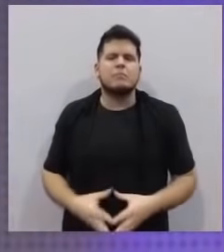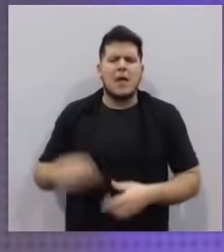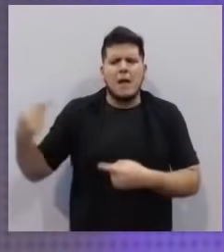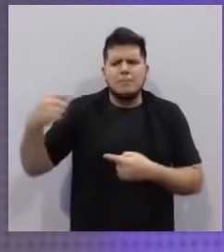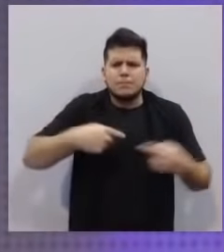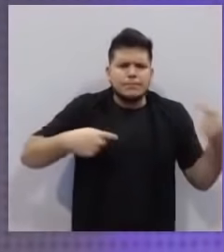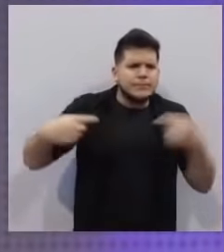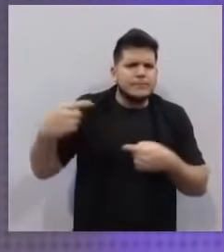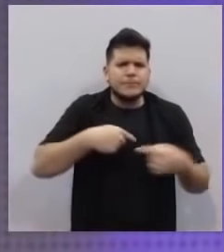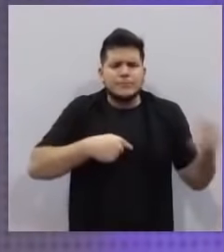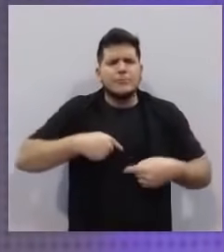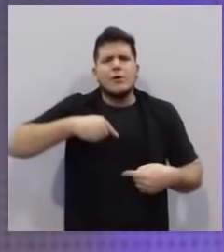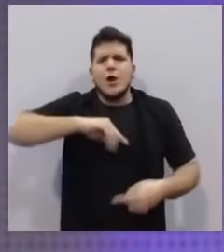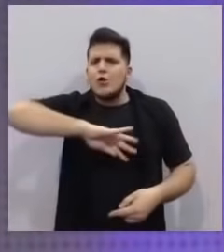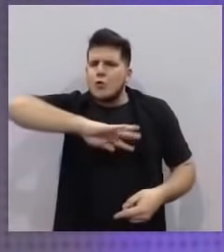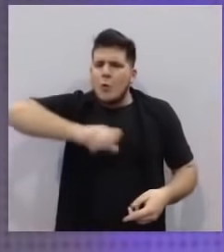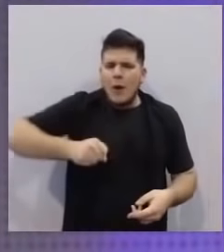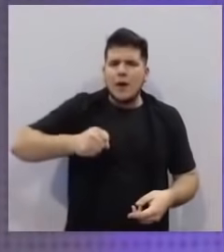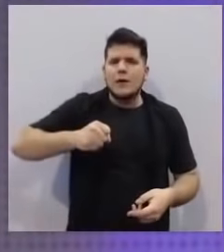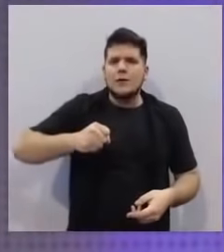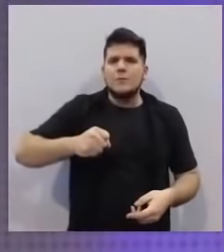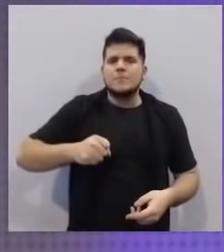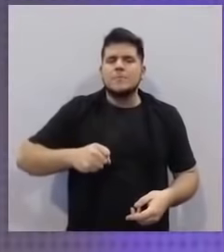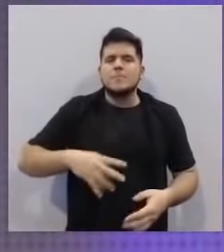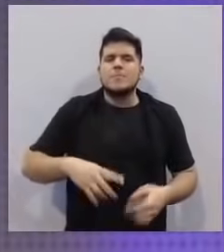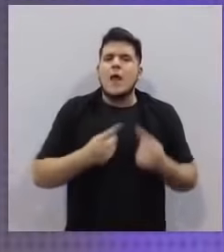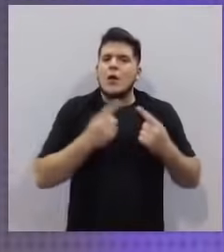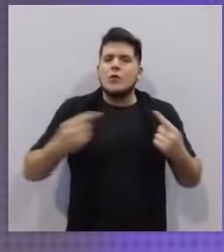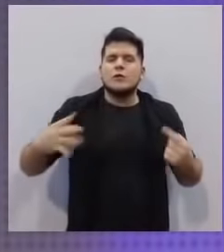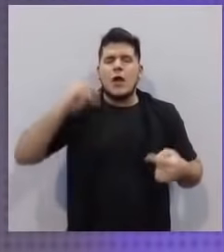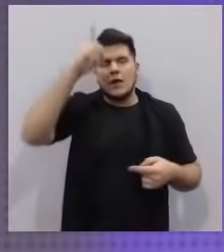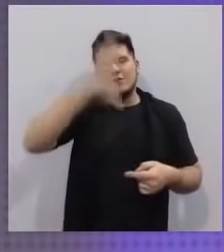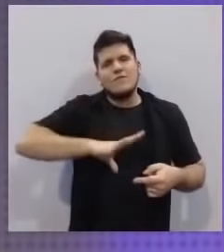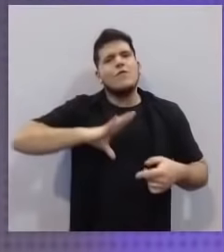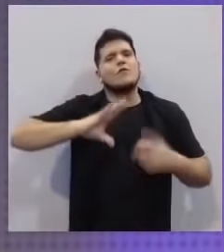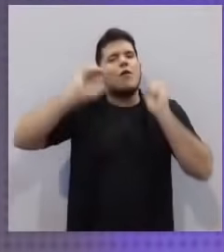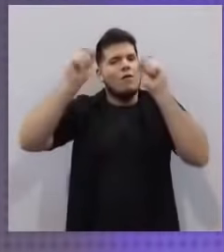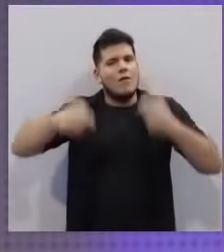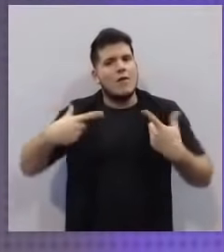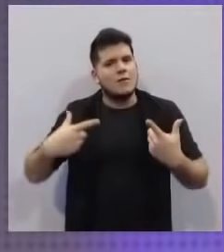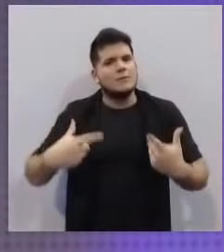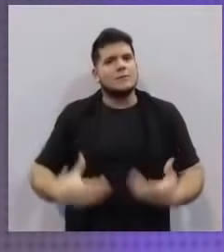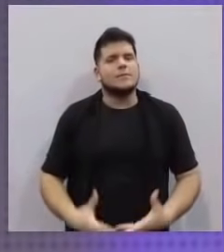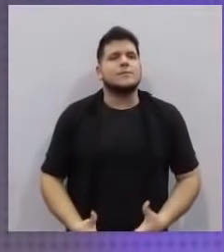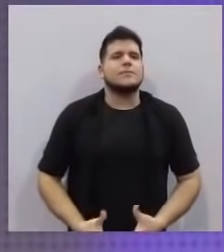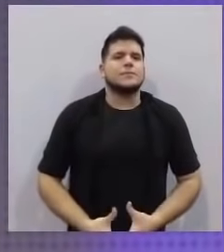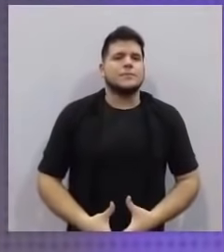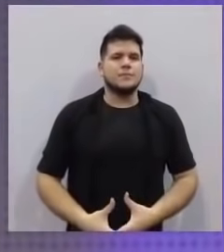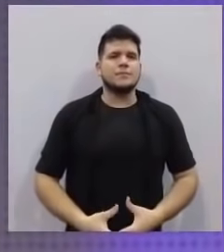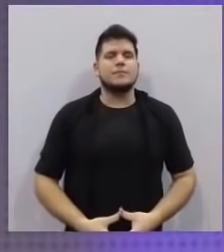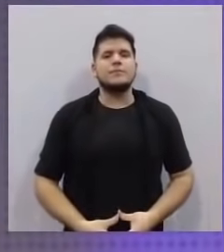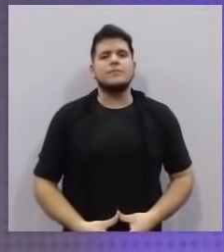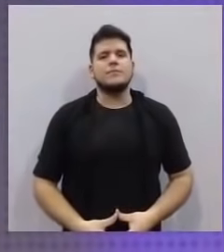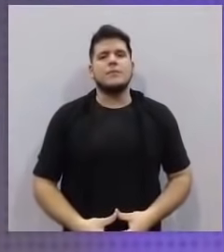pero déjame decirte una cosa cuántos cree en la palabra cuando reciben la palabra la